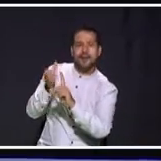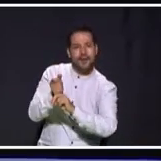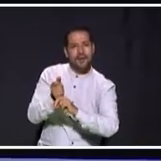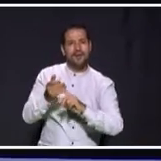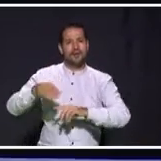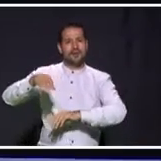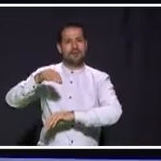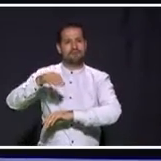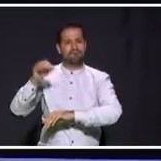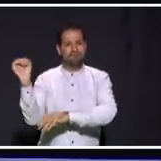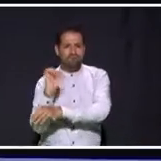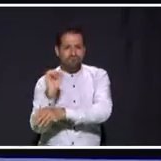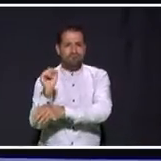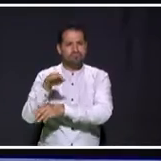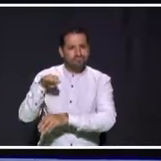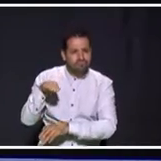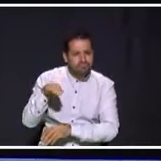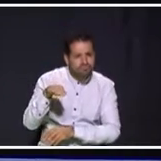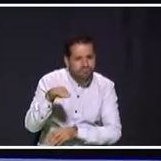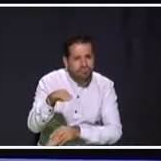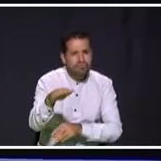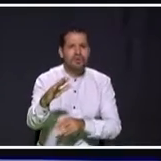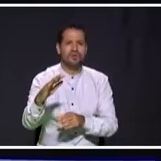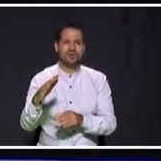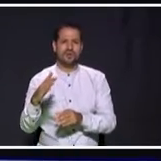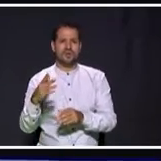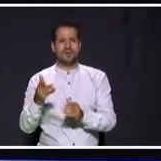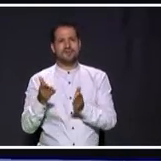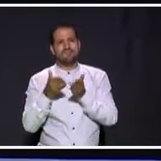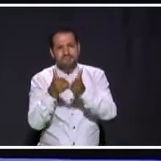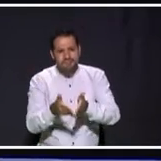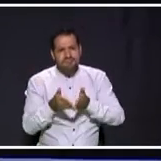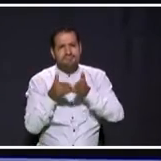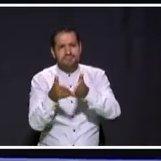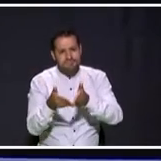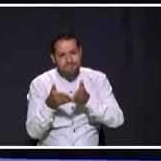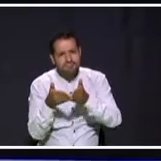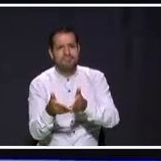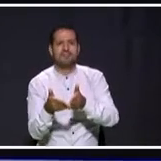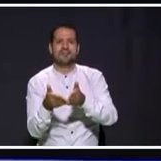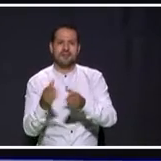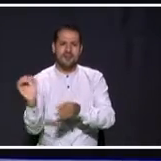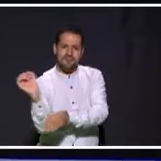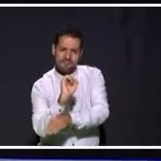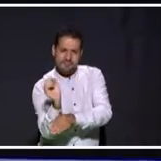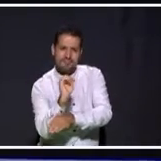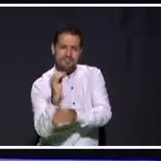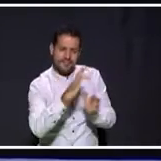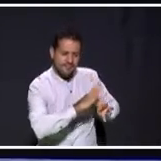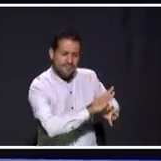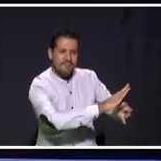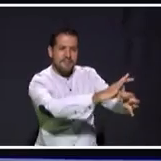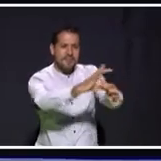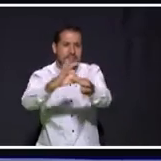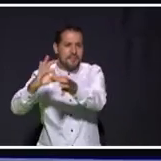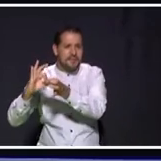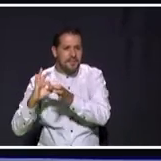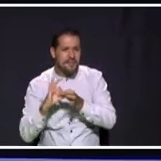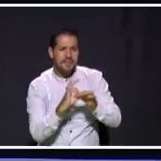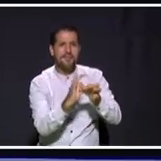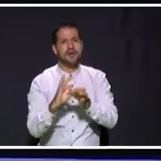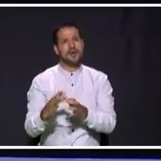una puertos fluviales el puerto marítimo de urabá con las respectivas carreteras mar 1 mar 2 pacífico